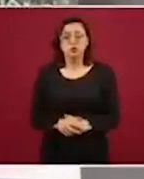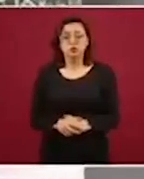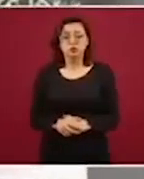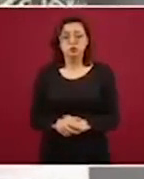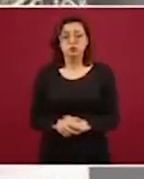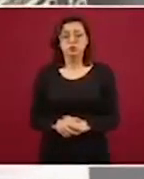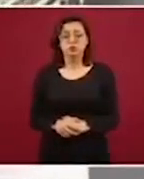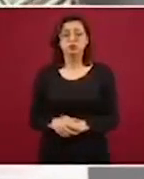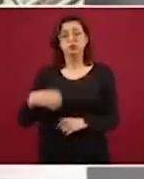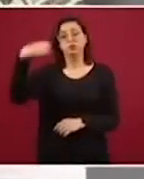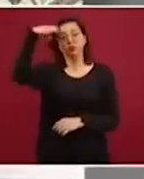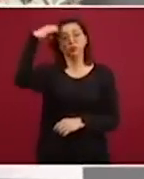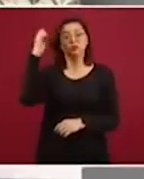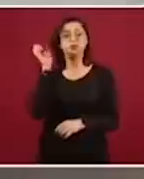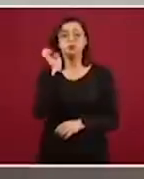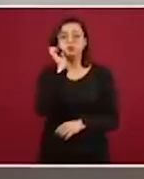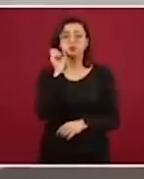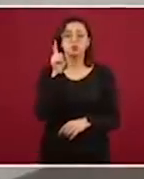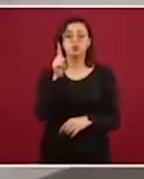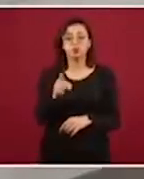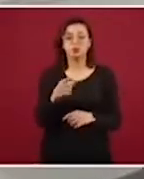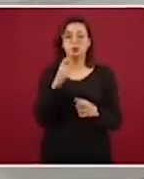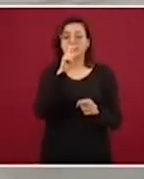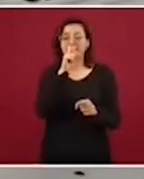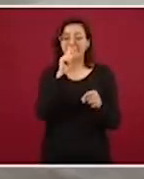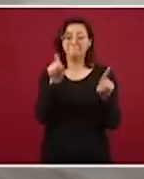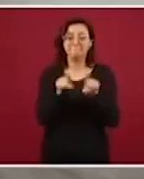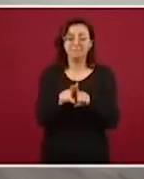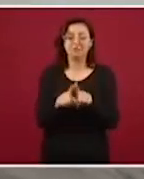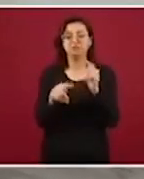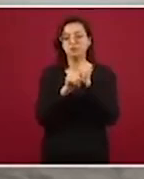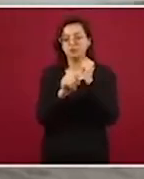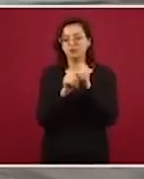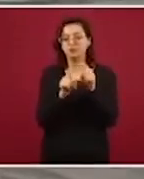El estacionamiento con terminales intermodales de transporte terrestre,